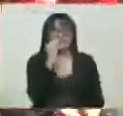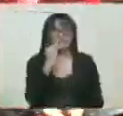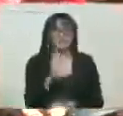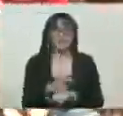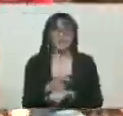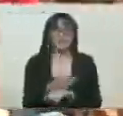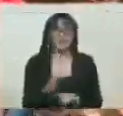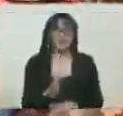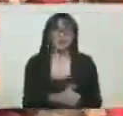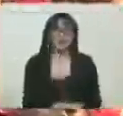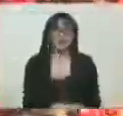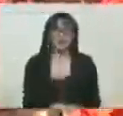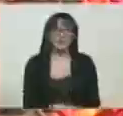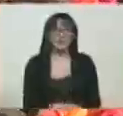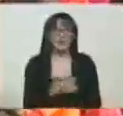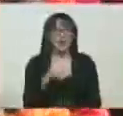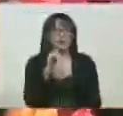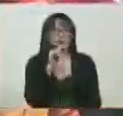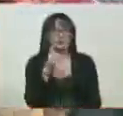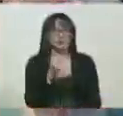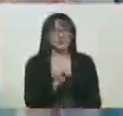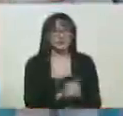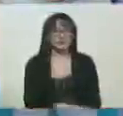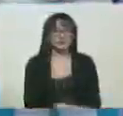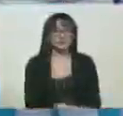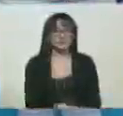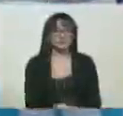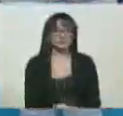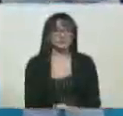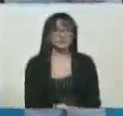Gobernadora Yelitza, le tengo otras noticias.